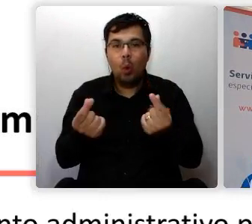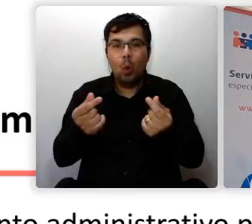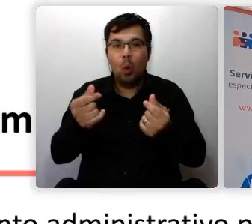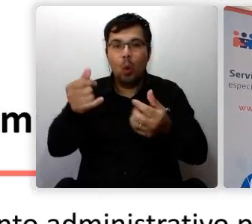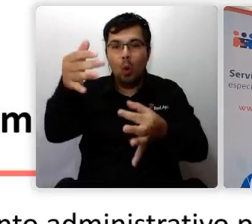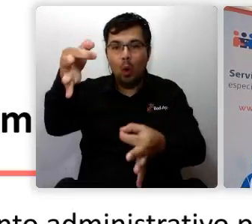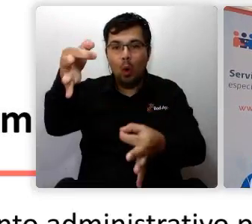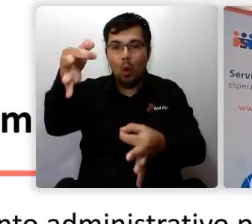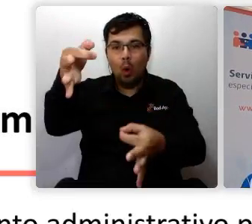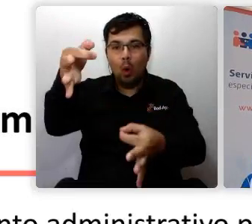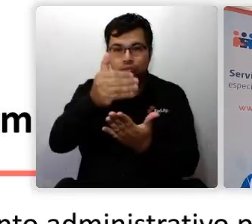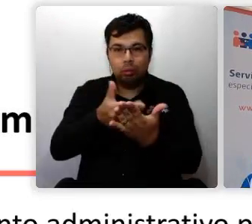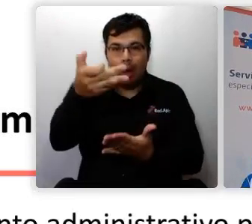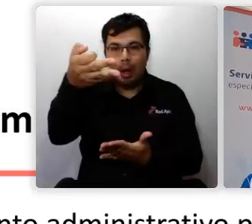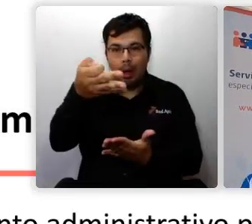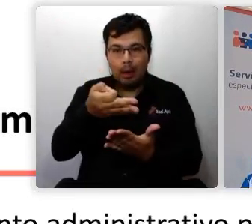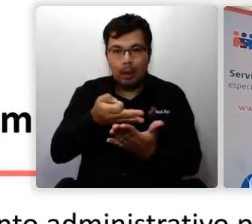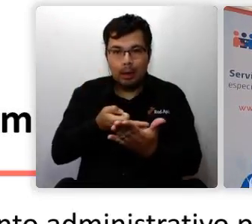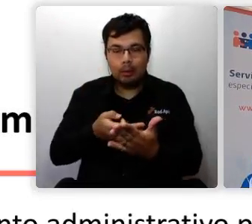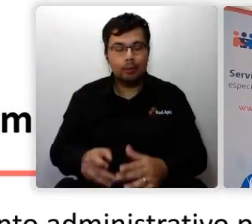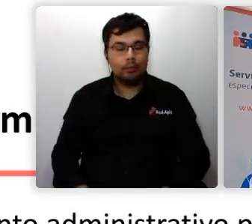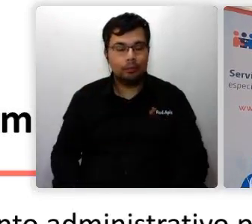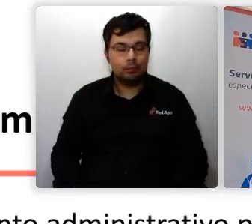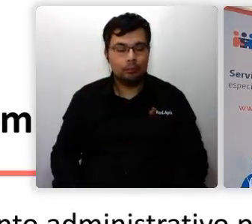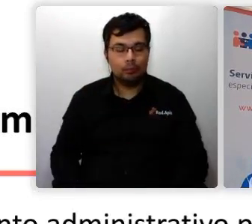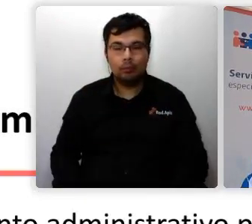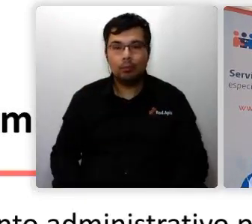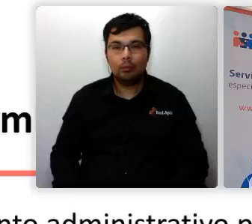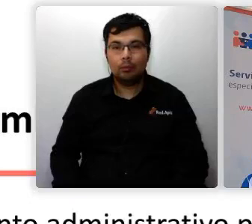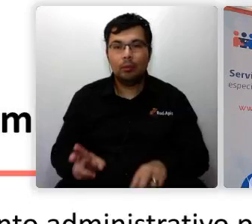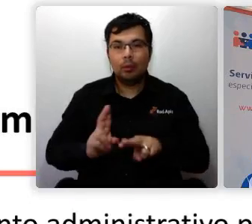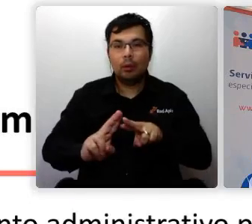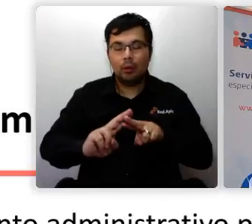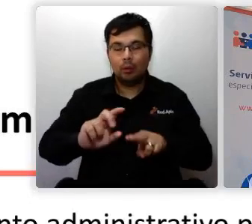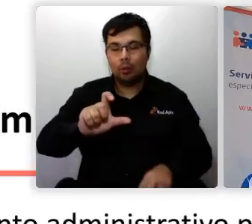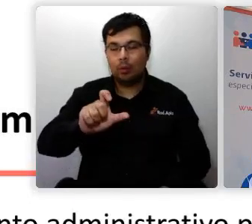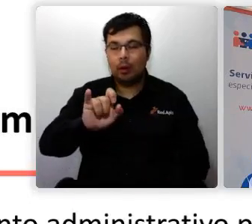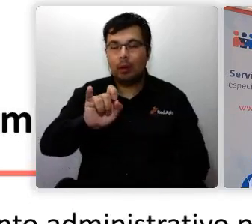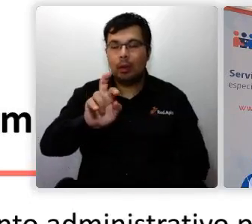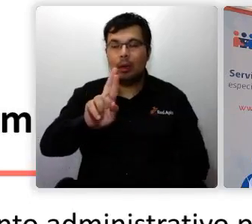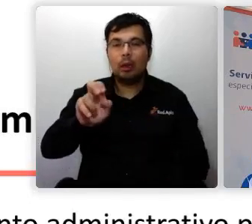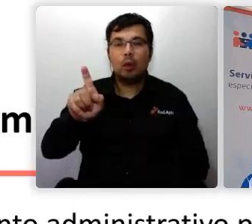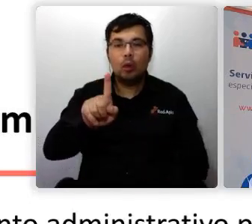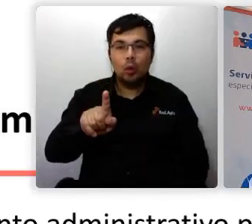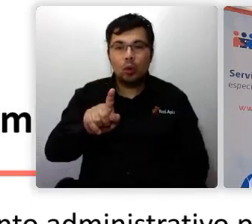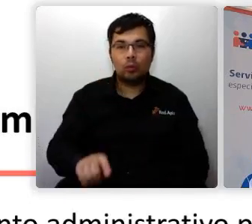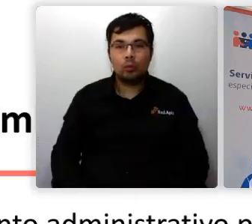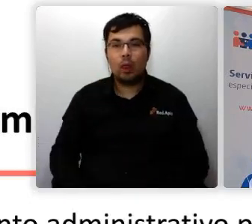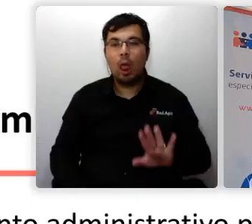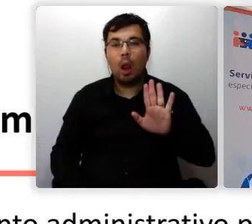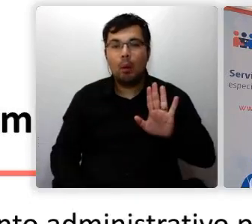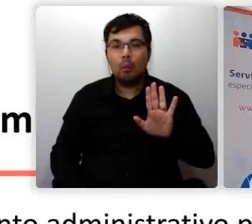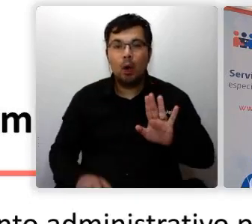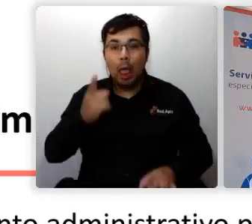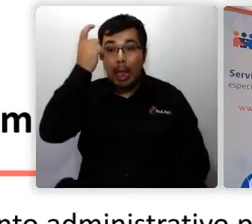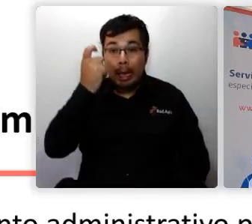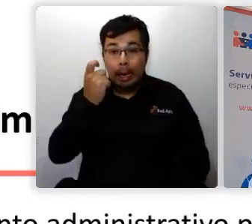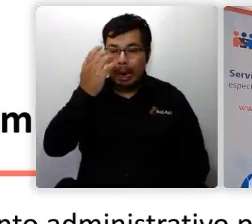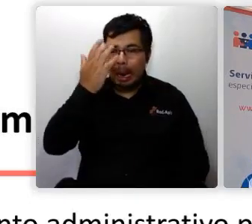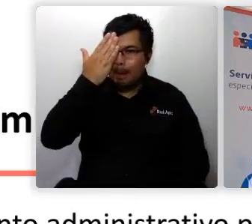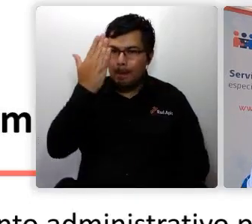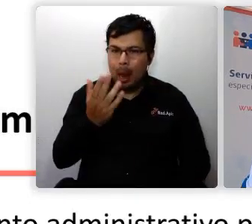notificación, un giro, y creen que está mal hecho, fue mal calculado,